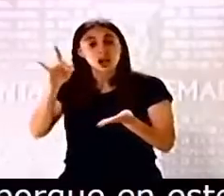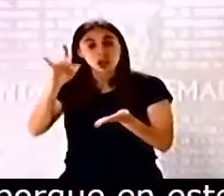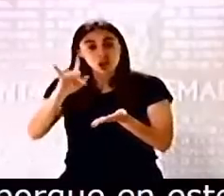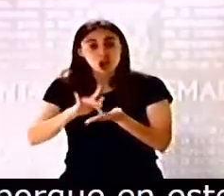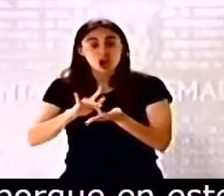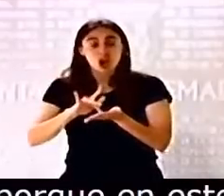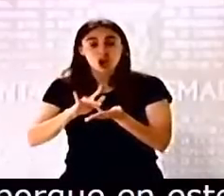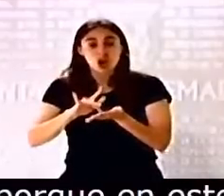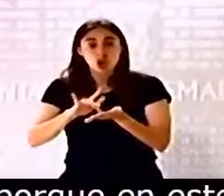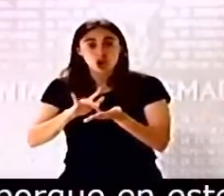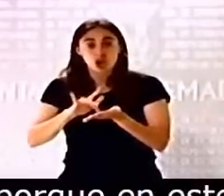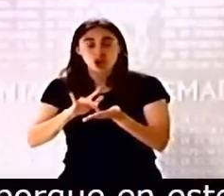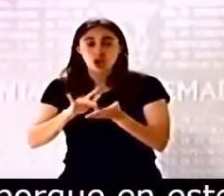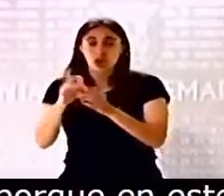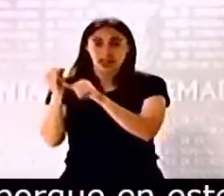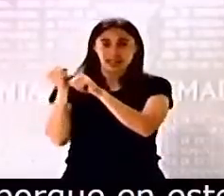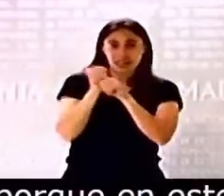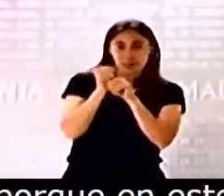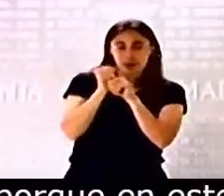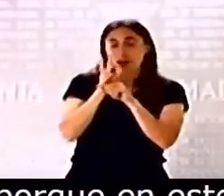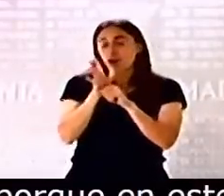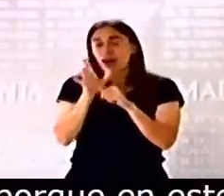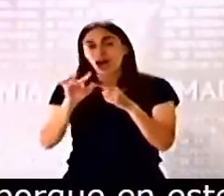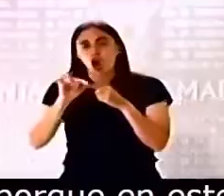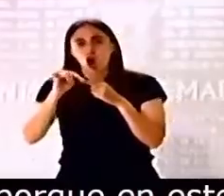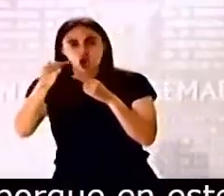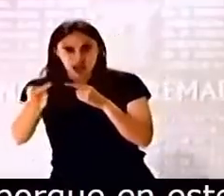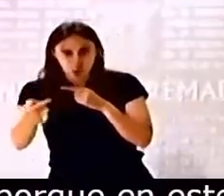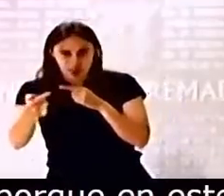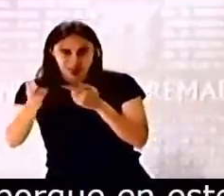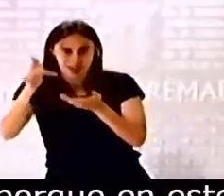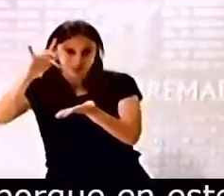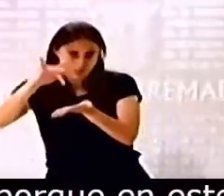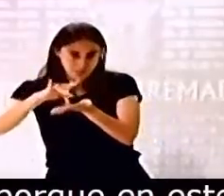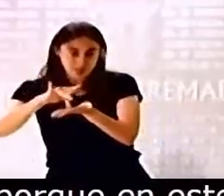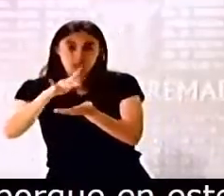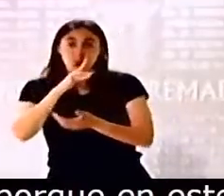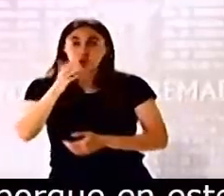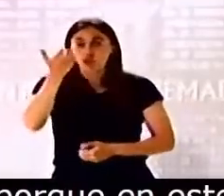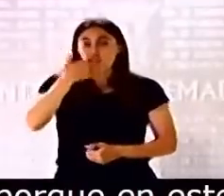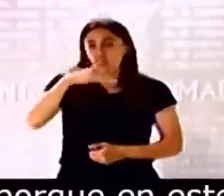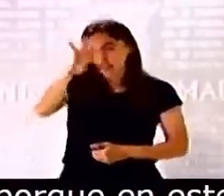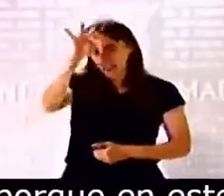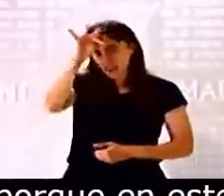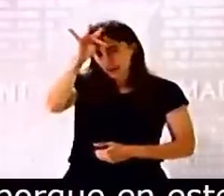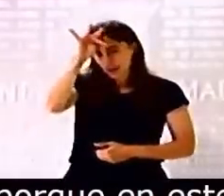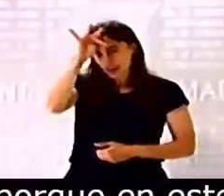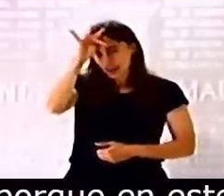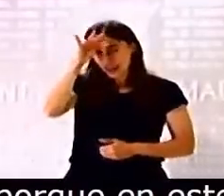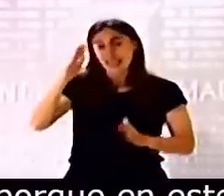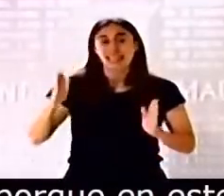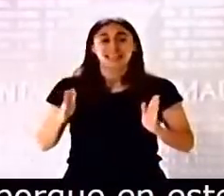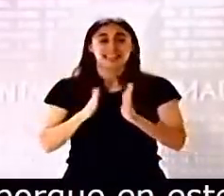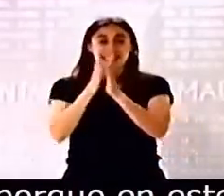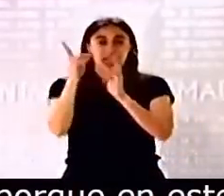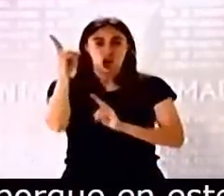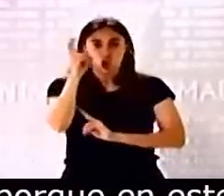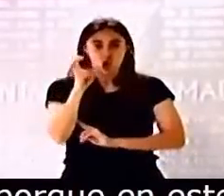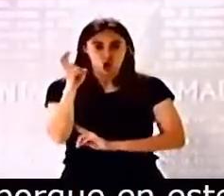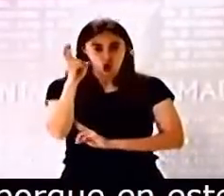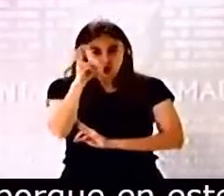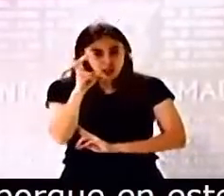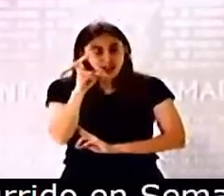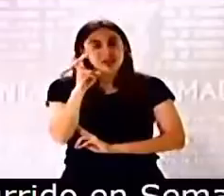consecuencias de lo que ha ocurrido durante la Semana Santa. Ya hemos visto que el fin de semana largo de San José